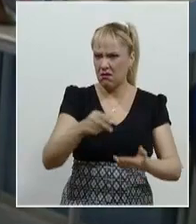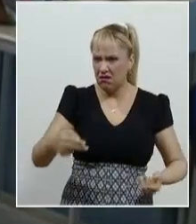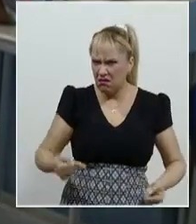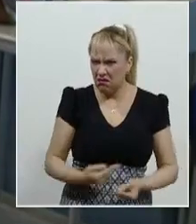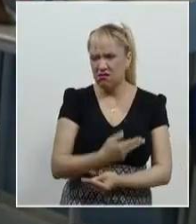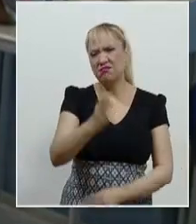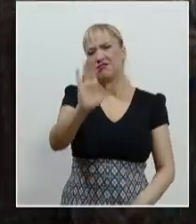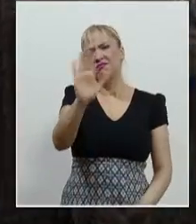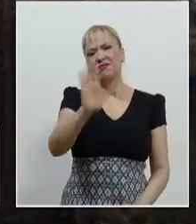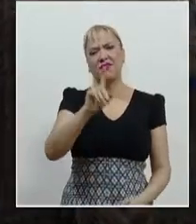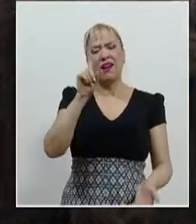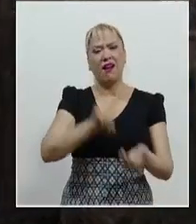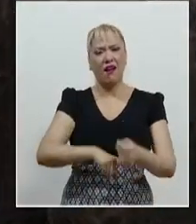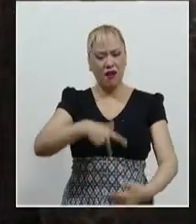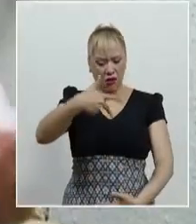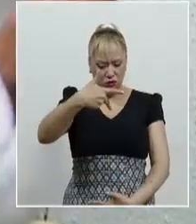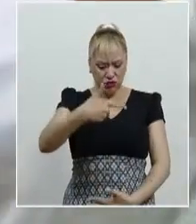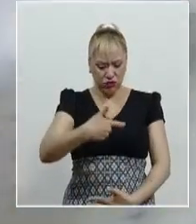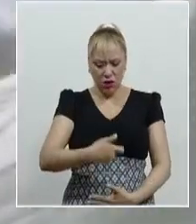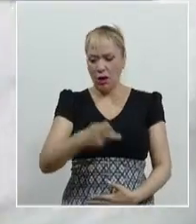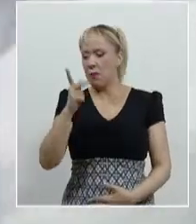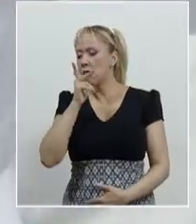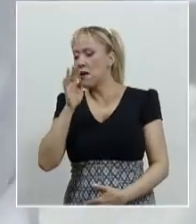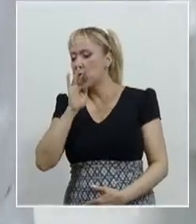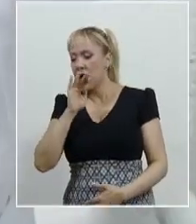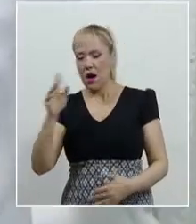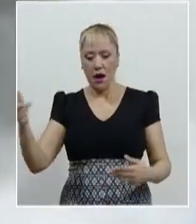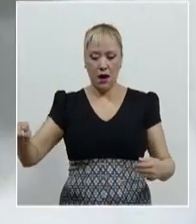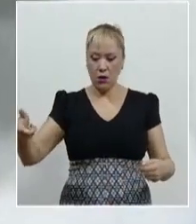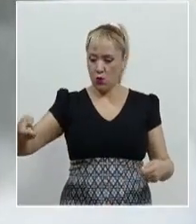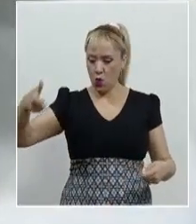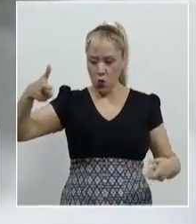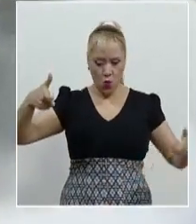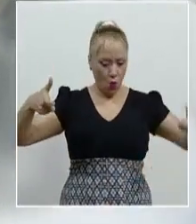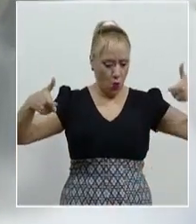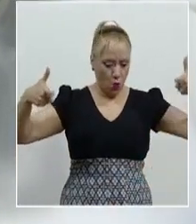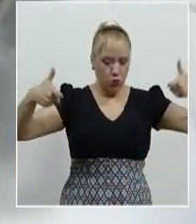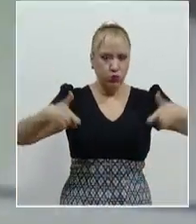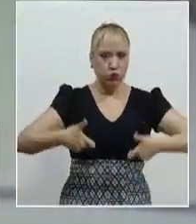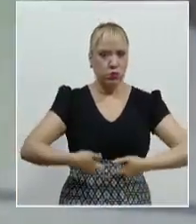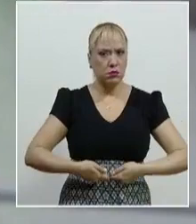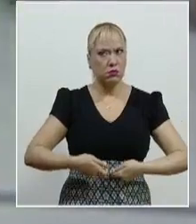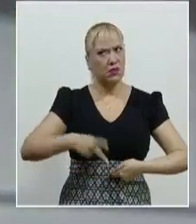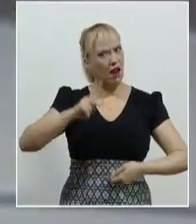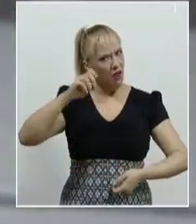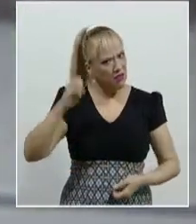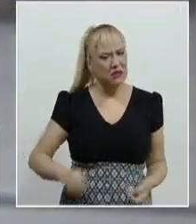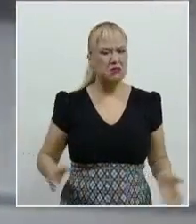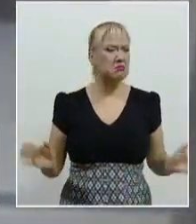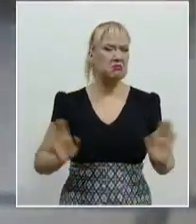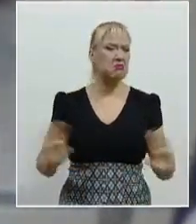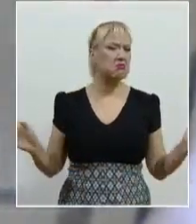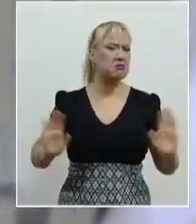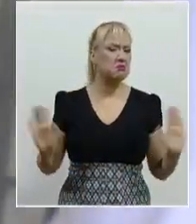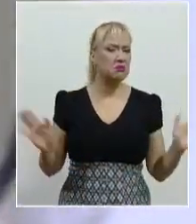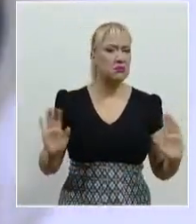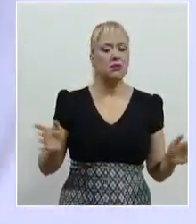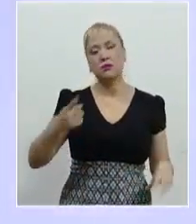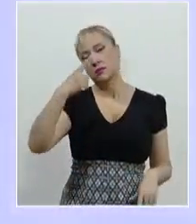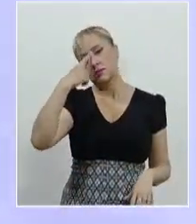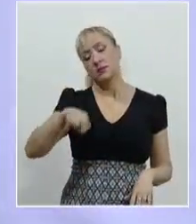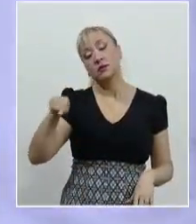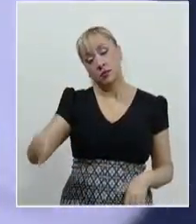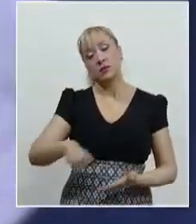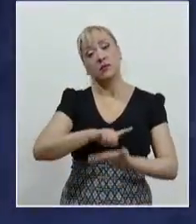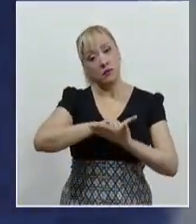la técnica de reproducción asistida. Ello en atención al interés superior de la niñez, con base en el cual se busca